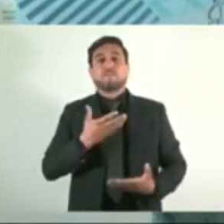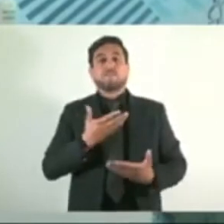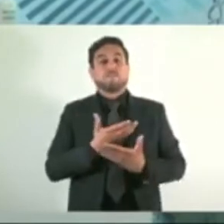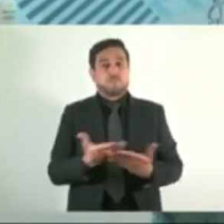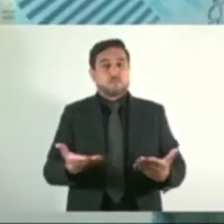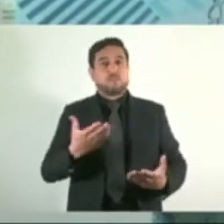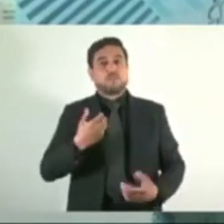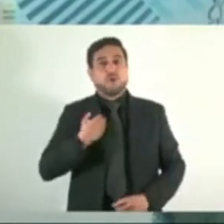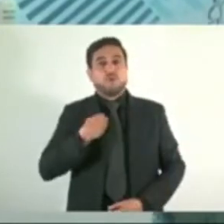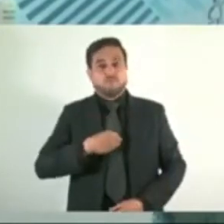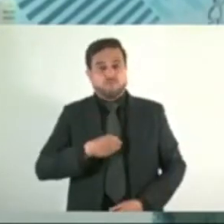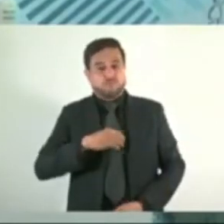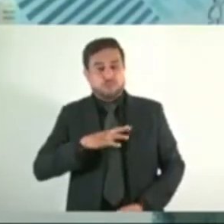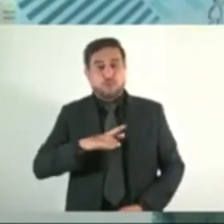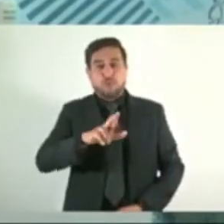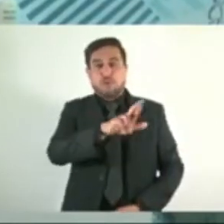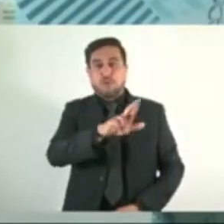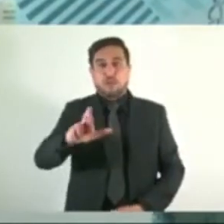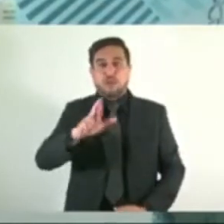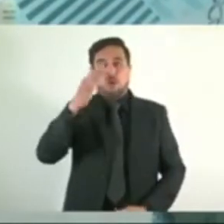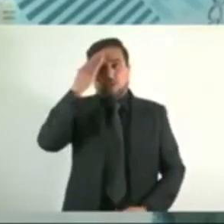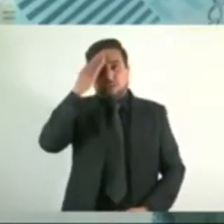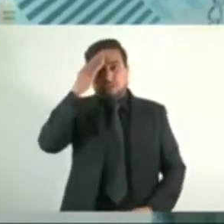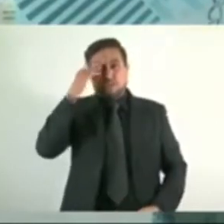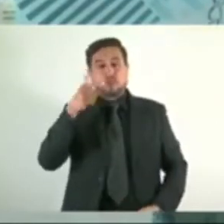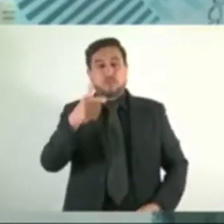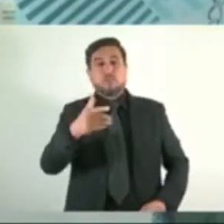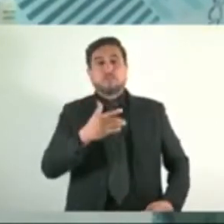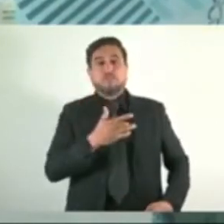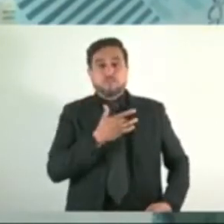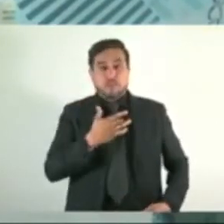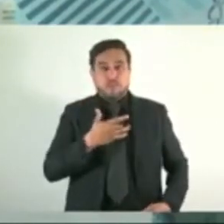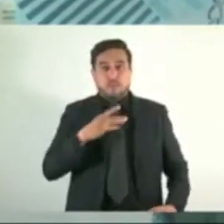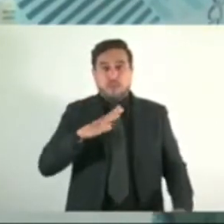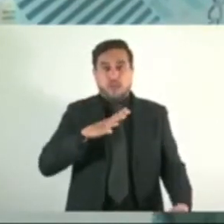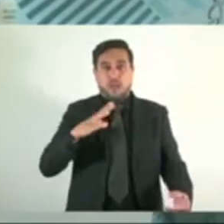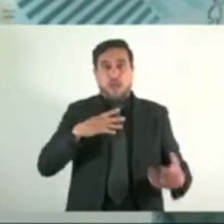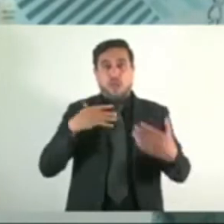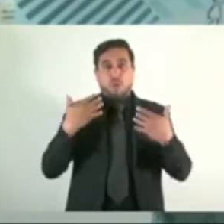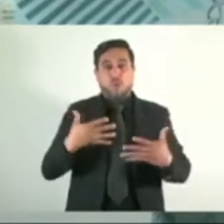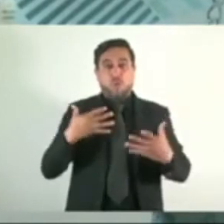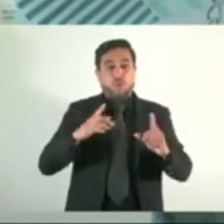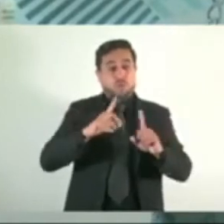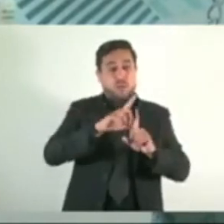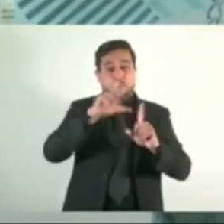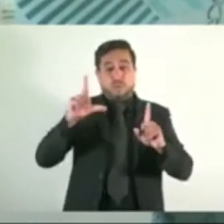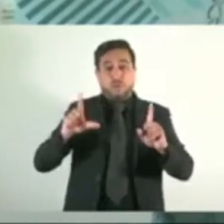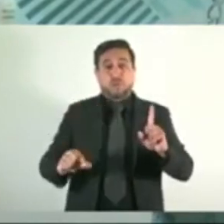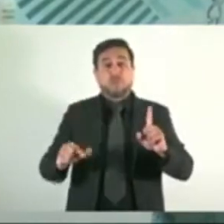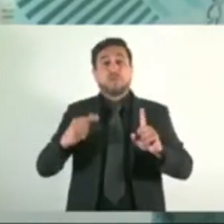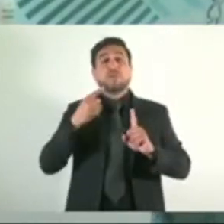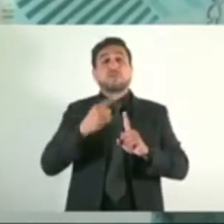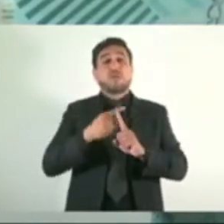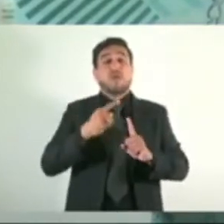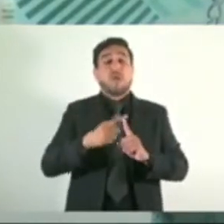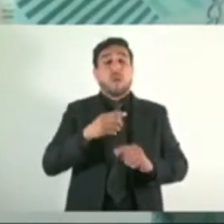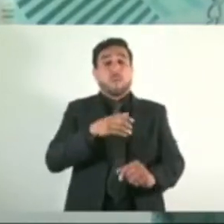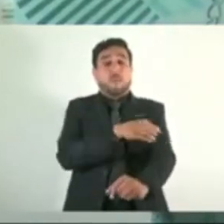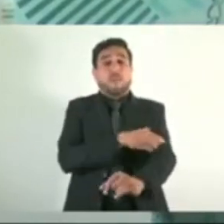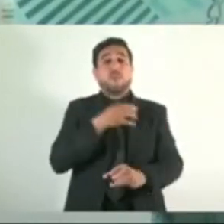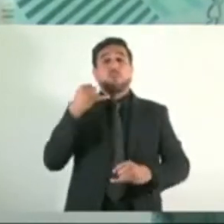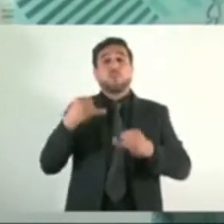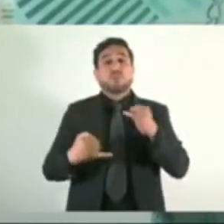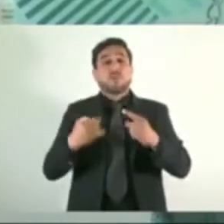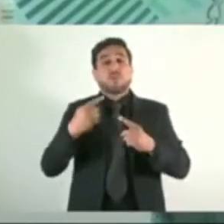satisfacción y reconocer el ejercicio republicano de rendir cuentas por parte del Poder Judicial, que a través de